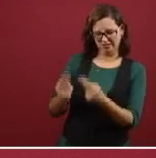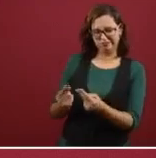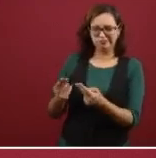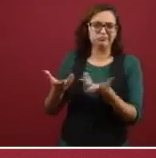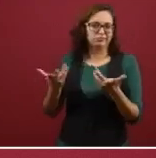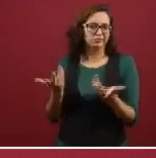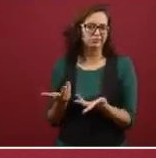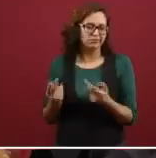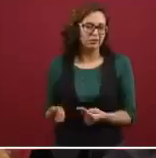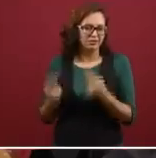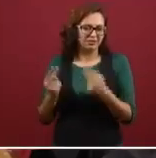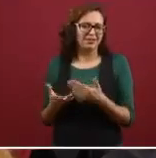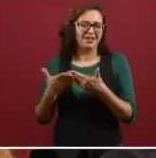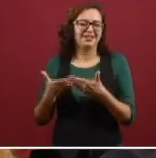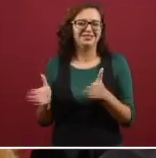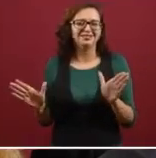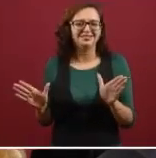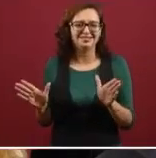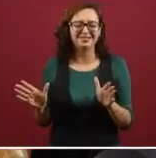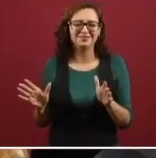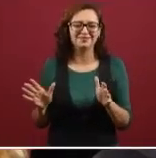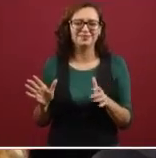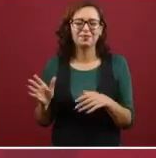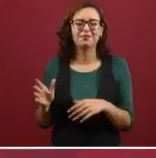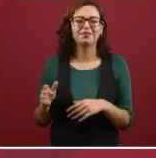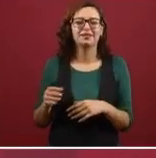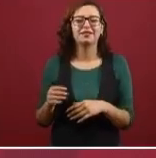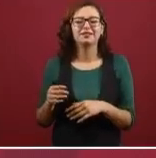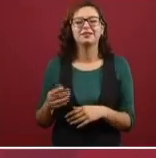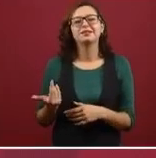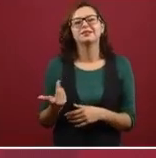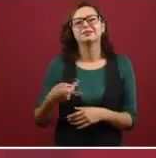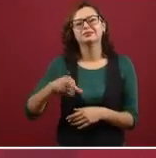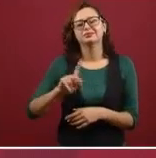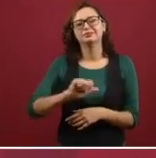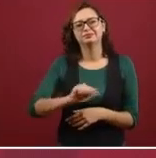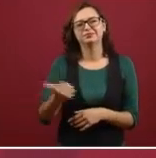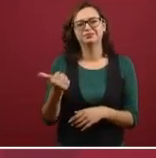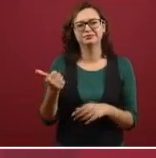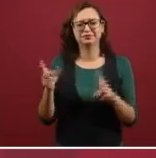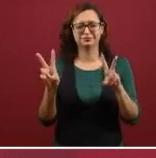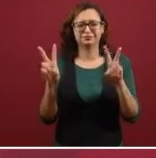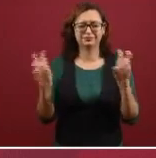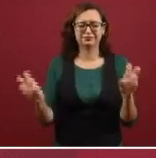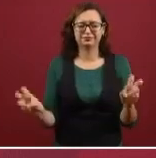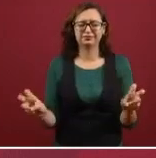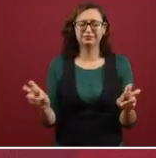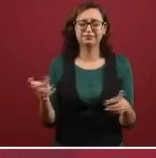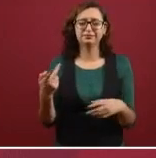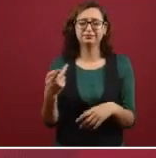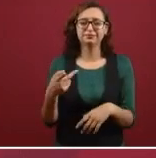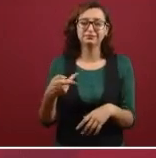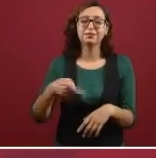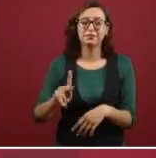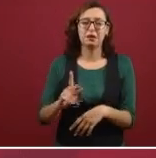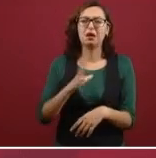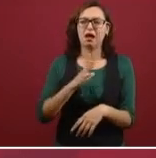de Pemex, pero ese es otro asunto. Sí, hay